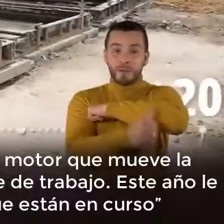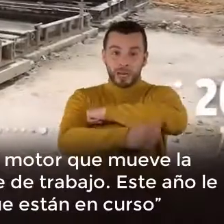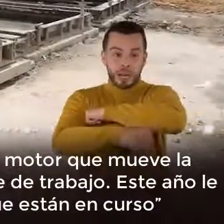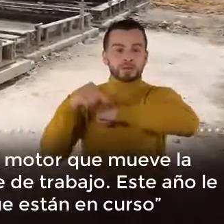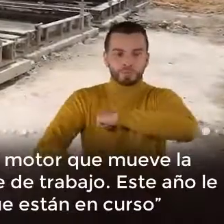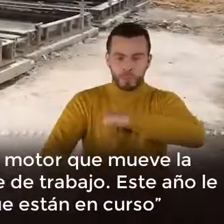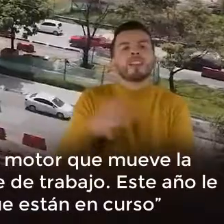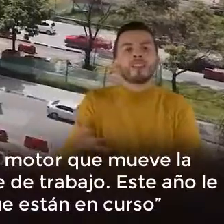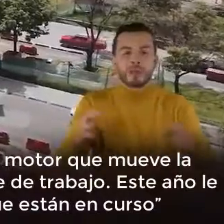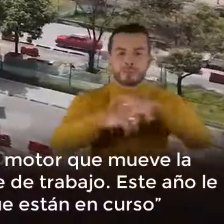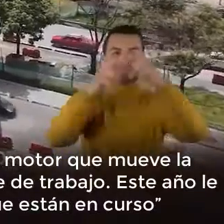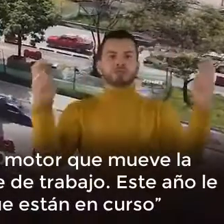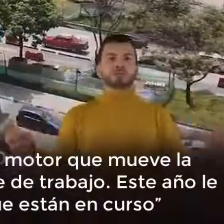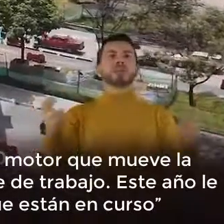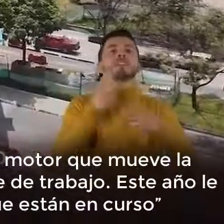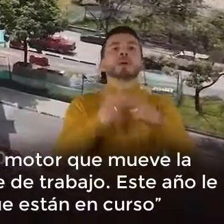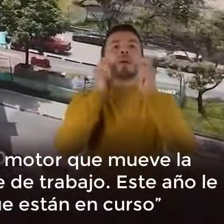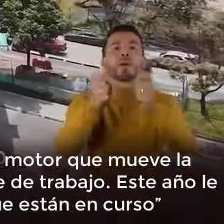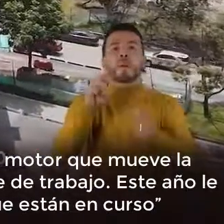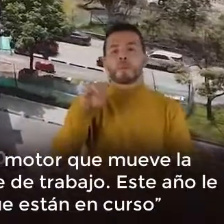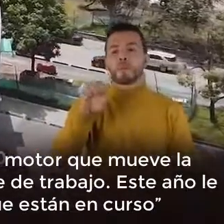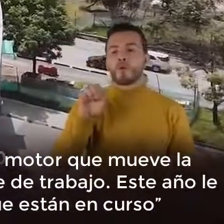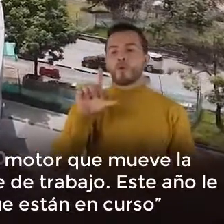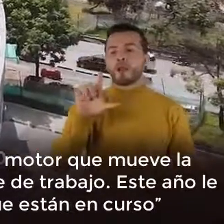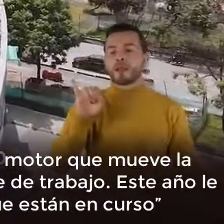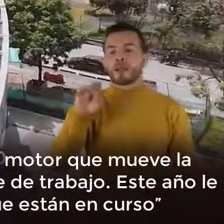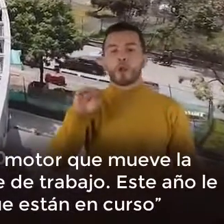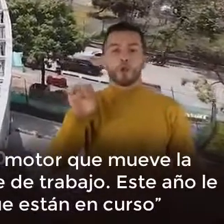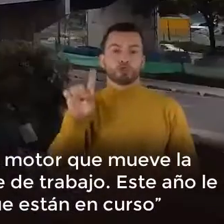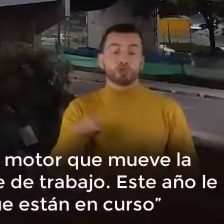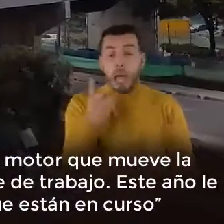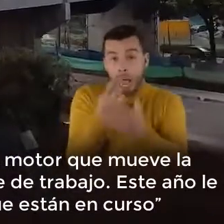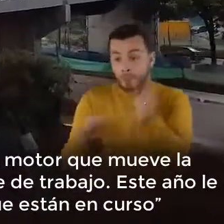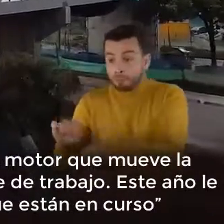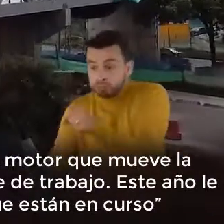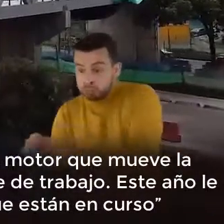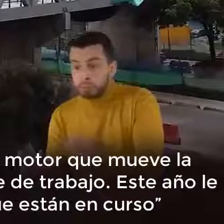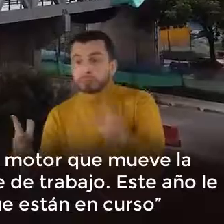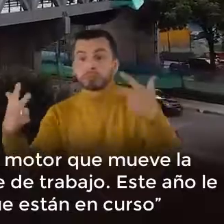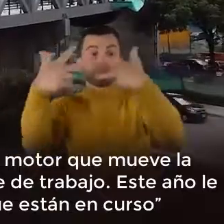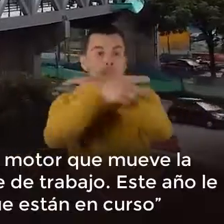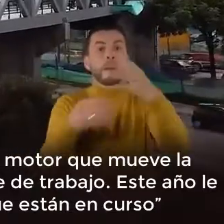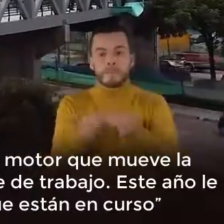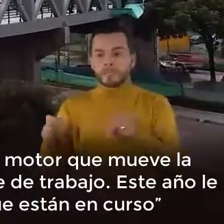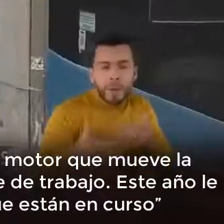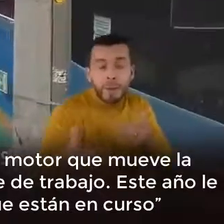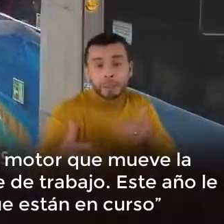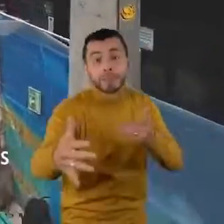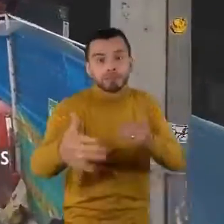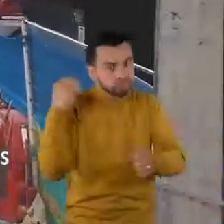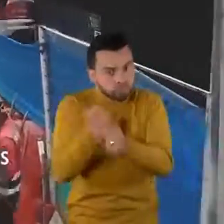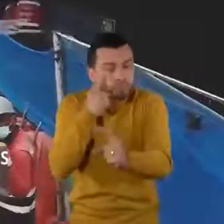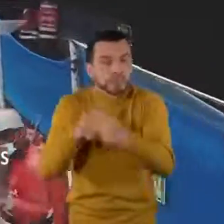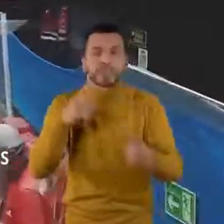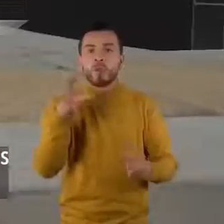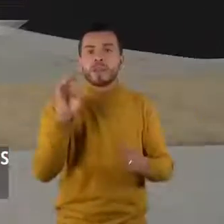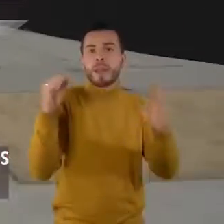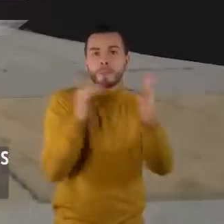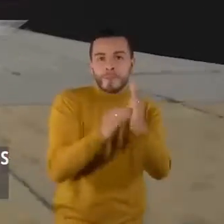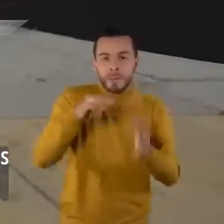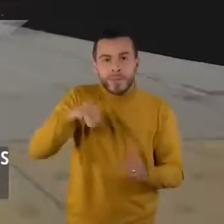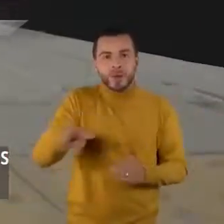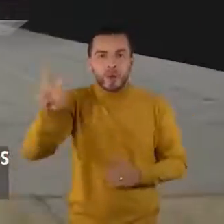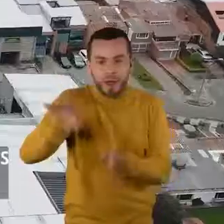apuntamos a generar 37 mil empleos en los proyectos que están en curso aseguró diego sánchez fonseca director del